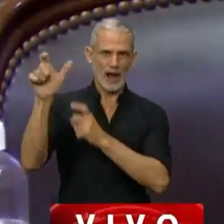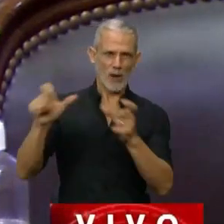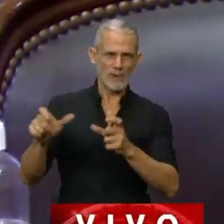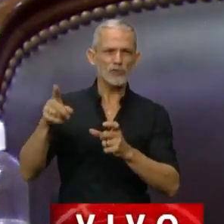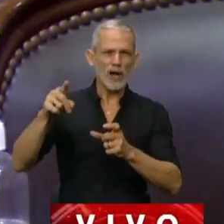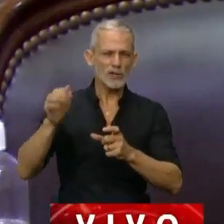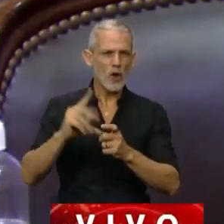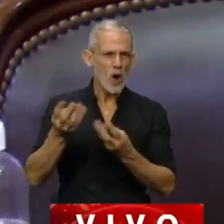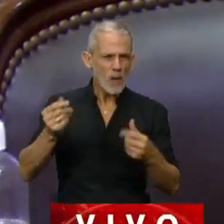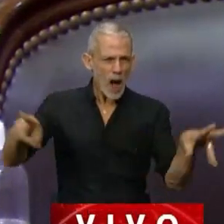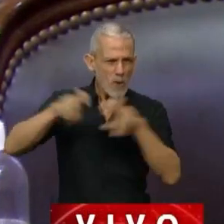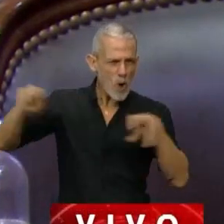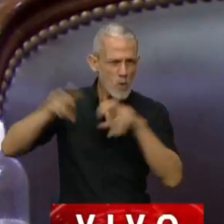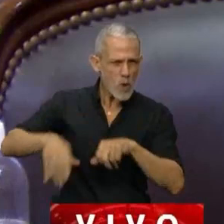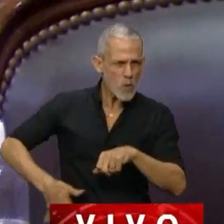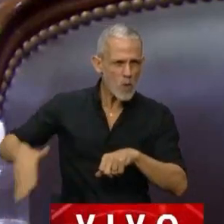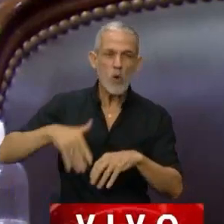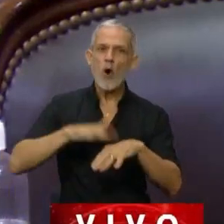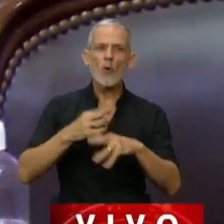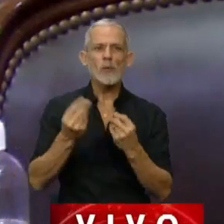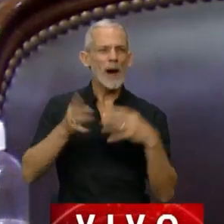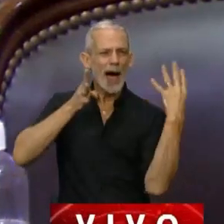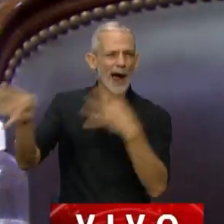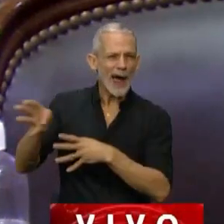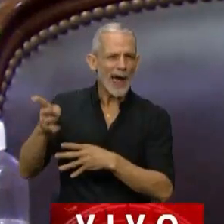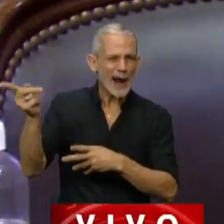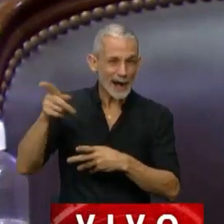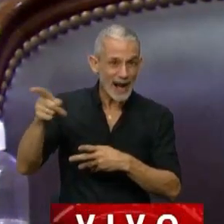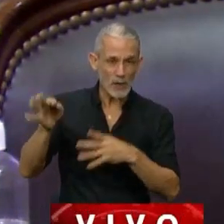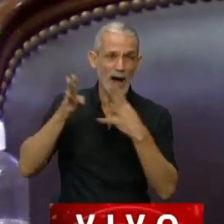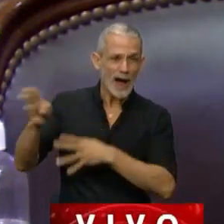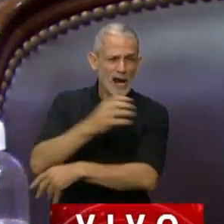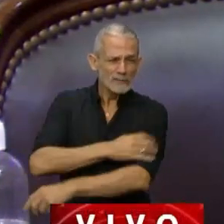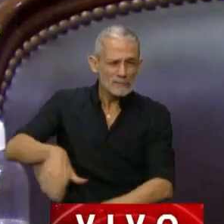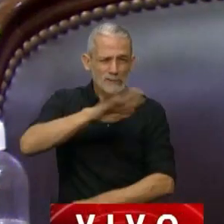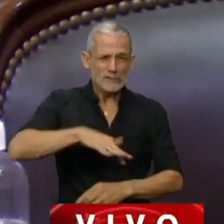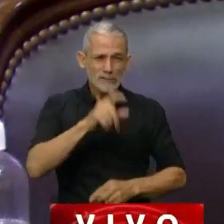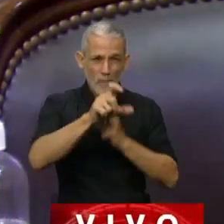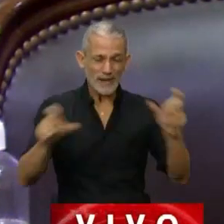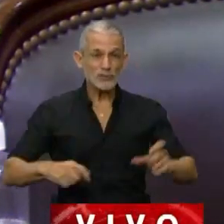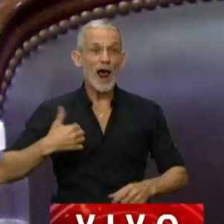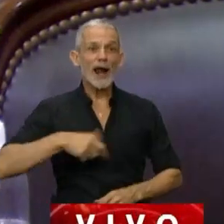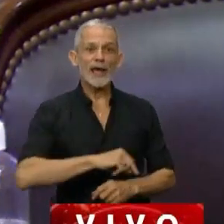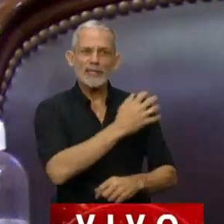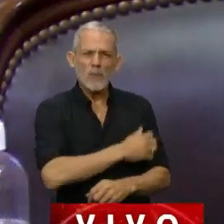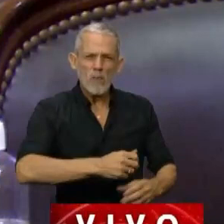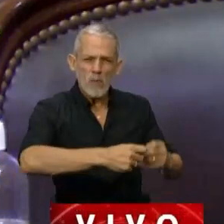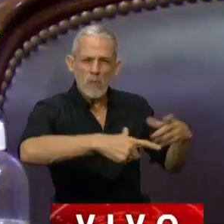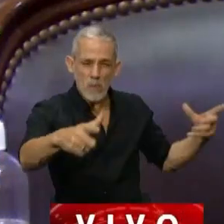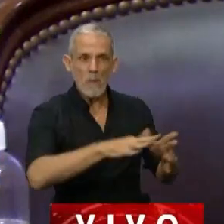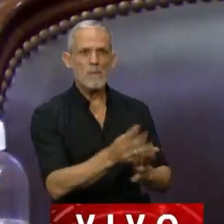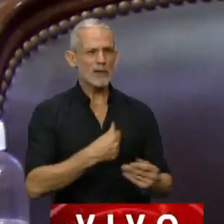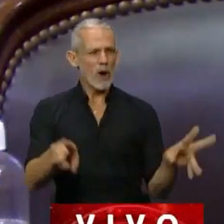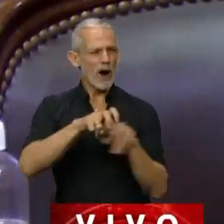que se están llenando de plata por culpa de una guerra a costa del hambre de los argentinos, tratando de